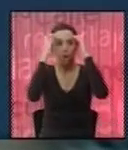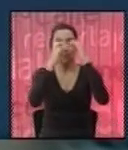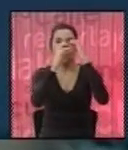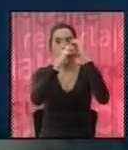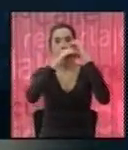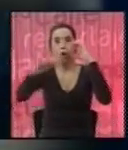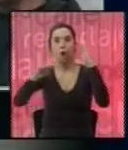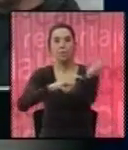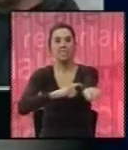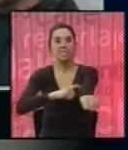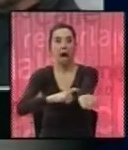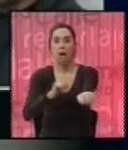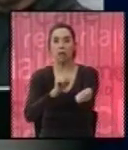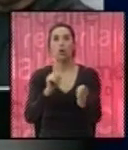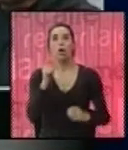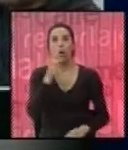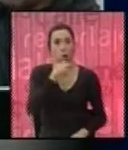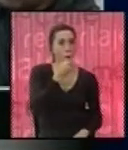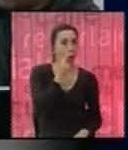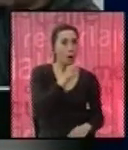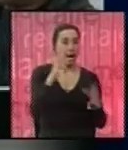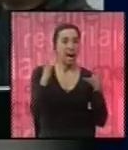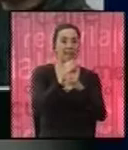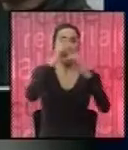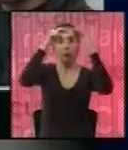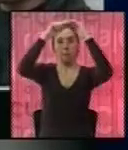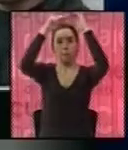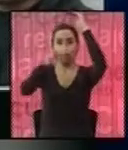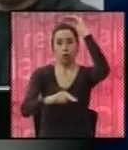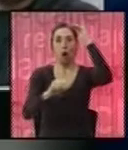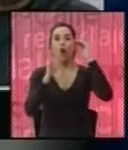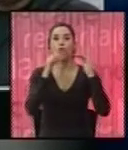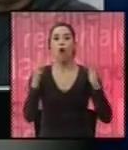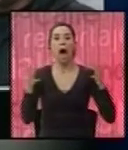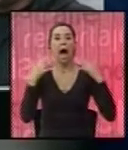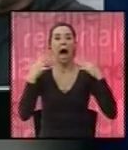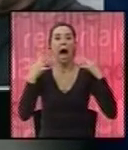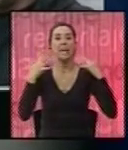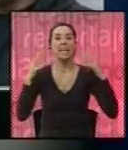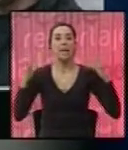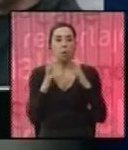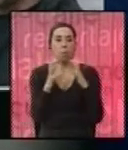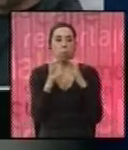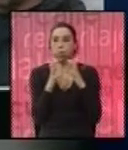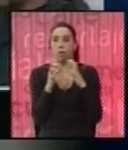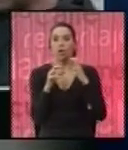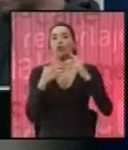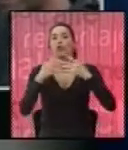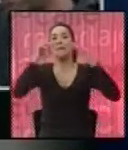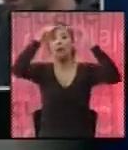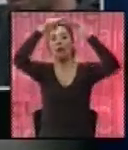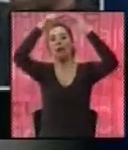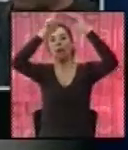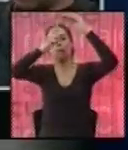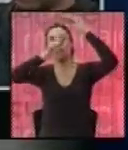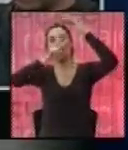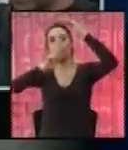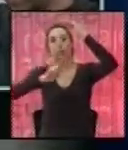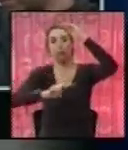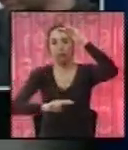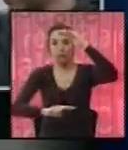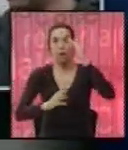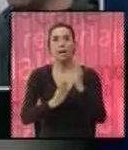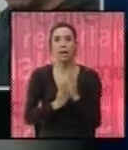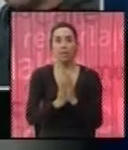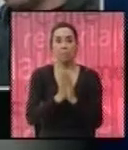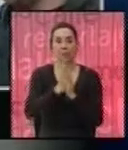cerebral. Cae muy rápido producto de que no hay partículas de aire que opongan resistencia a su movimiento. Pero a medida que él empieza